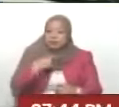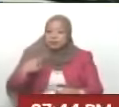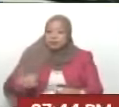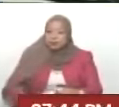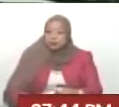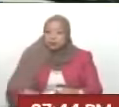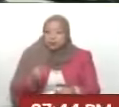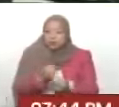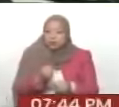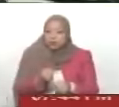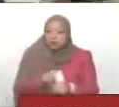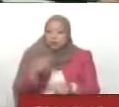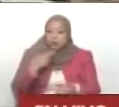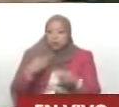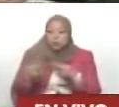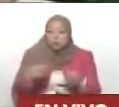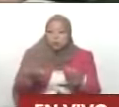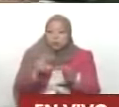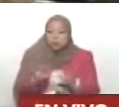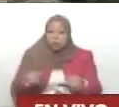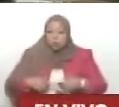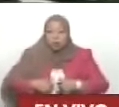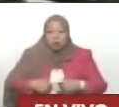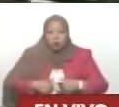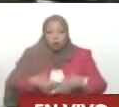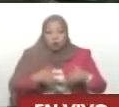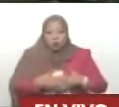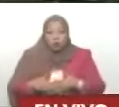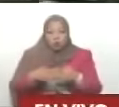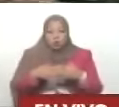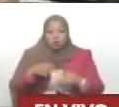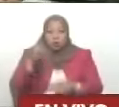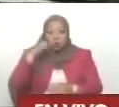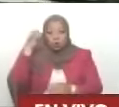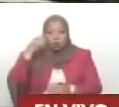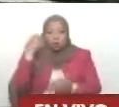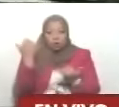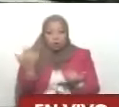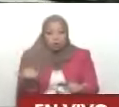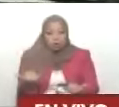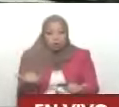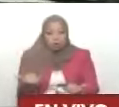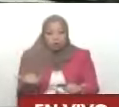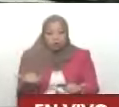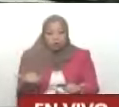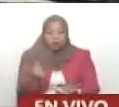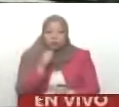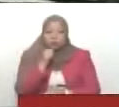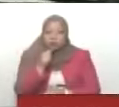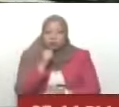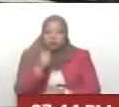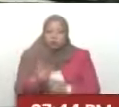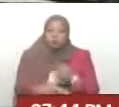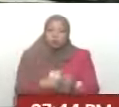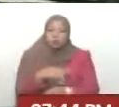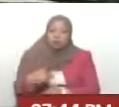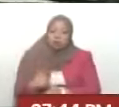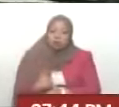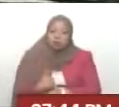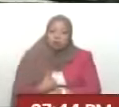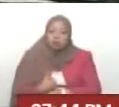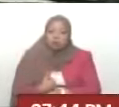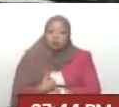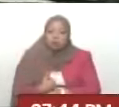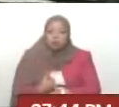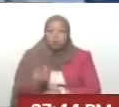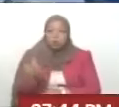el que más sufre las sanciones es Estados Unidos y es Europa en este momento. Son un tiro al pie que ellos se dan. Se dan